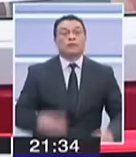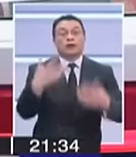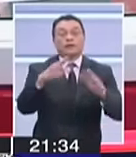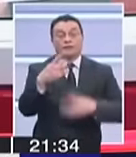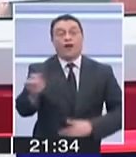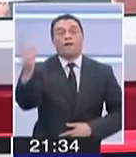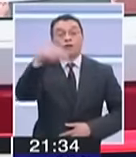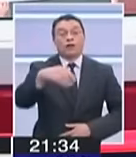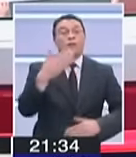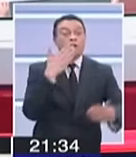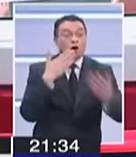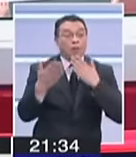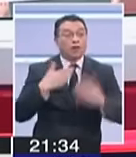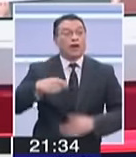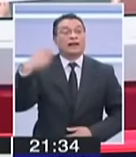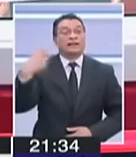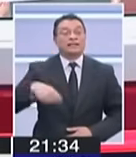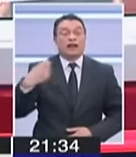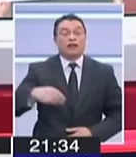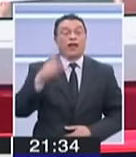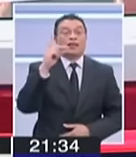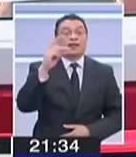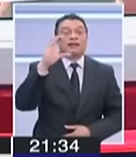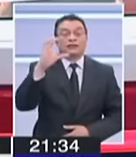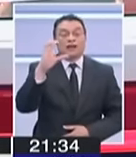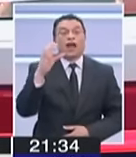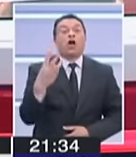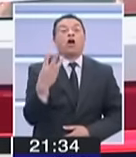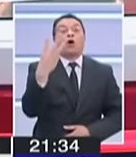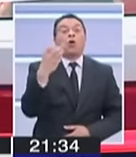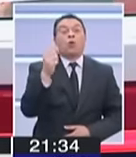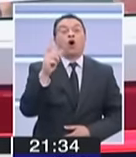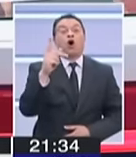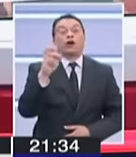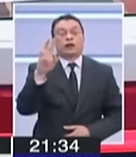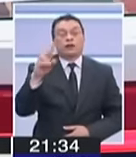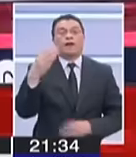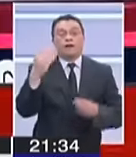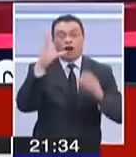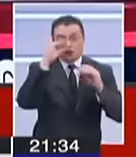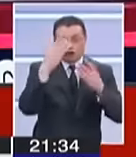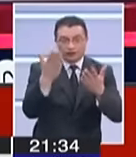Estamos de vuelta para conversar con el senador de la Democracia Cristiana, Ignacio Walker. Senador, buenas noches.